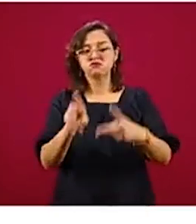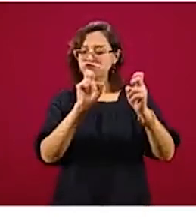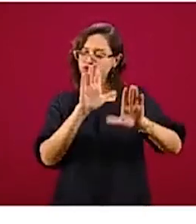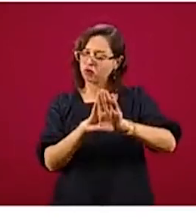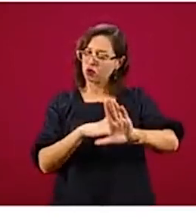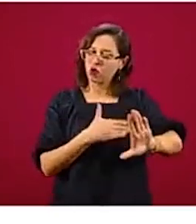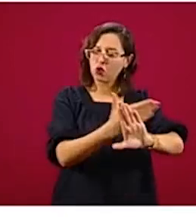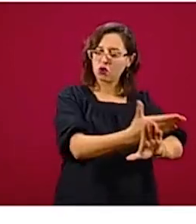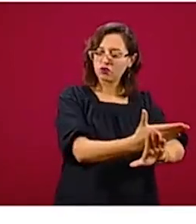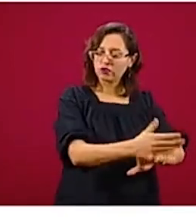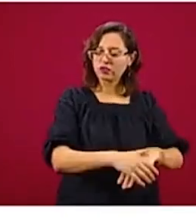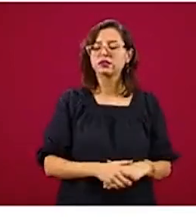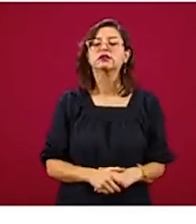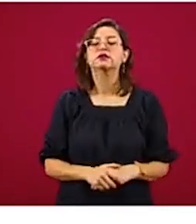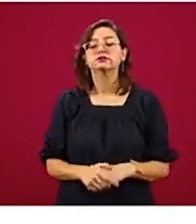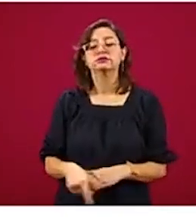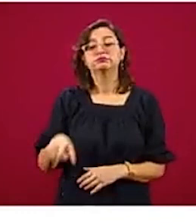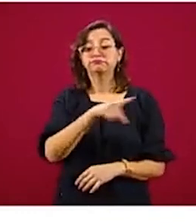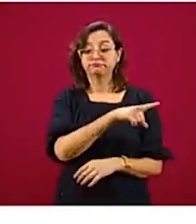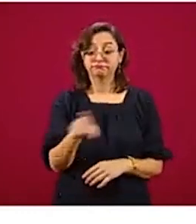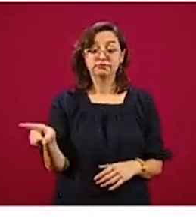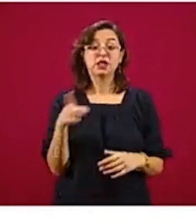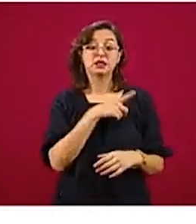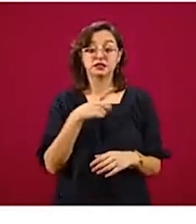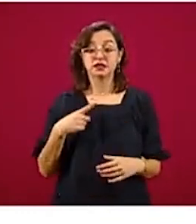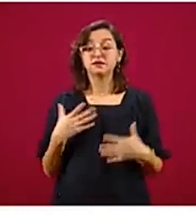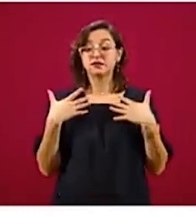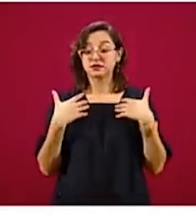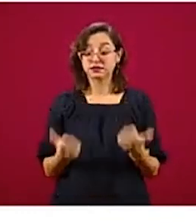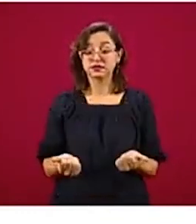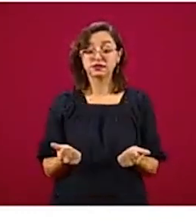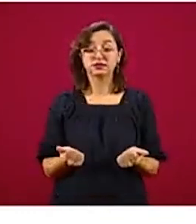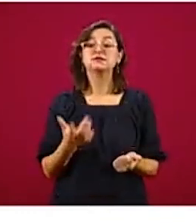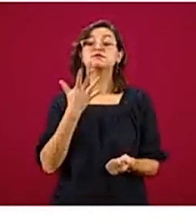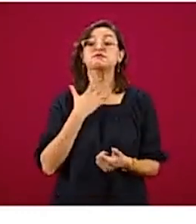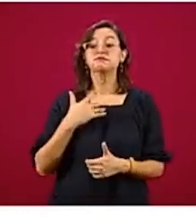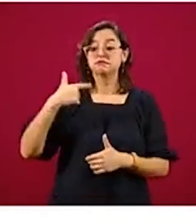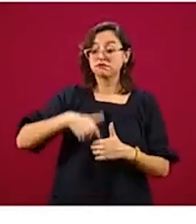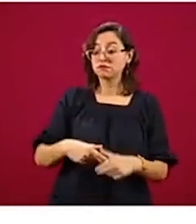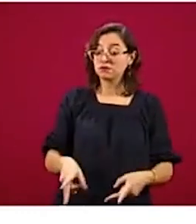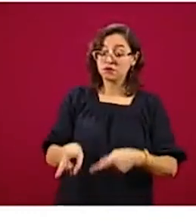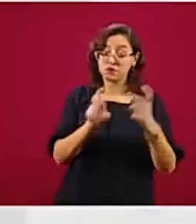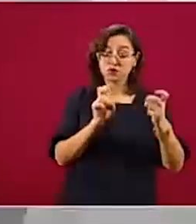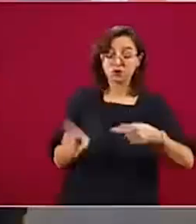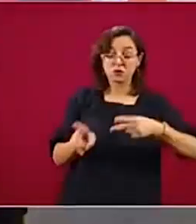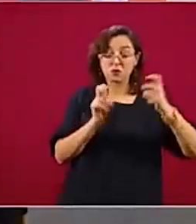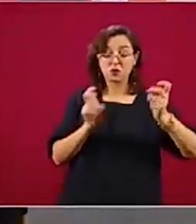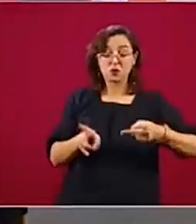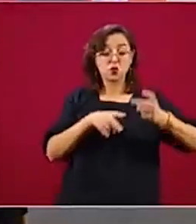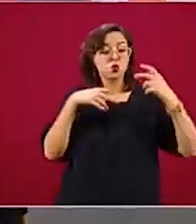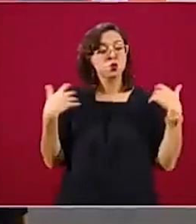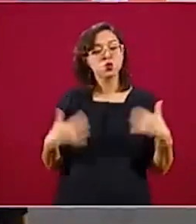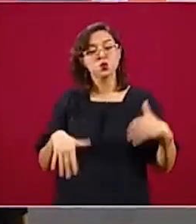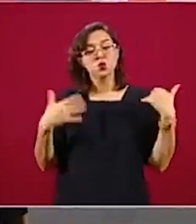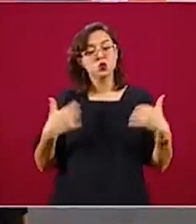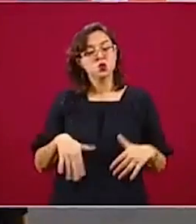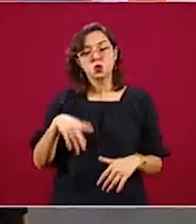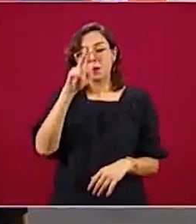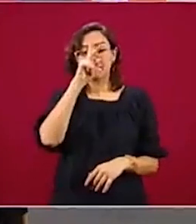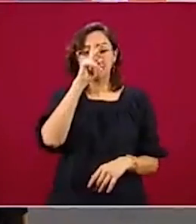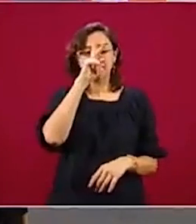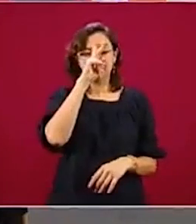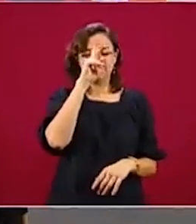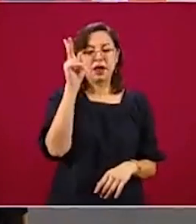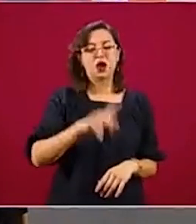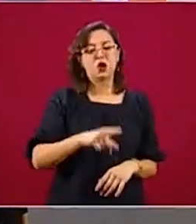comprenderán ustedes que el robo de combustibles era un de las principales fuentes de financiamiento